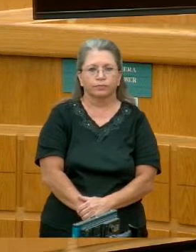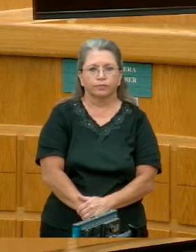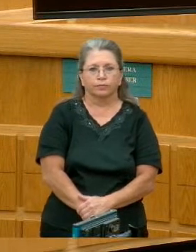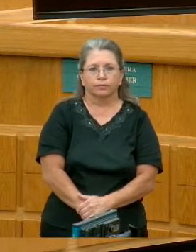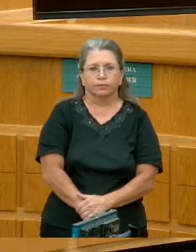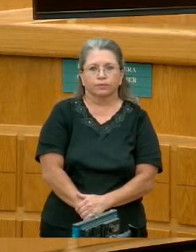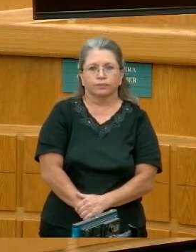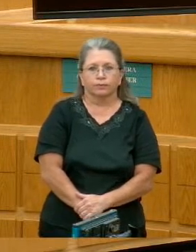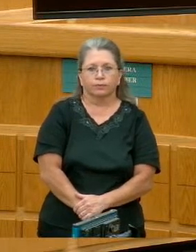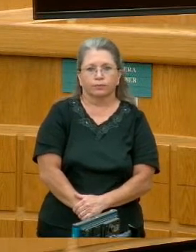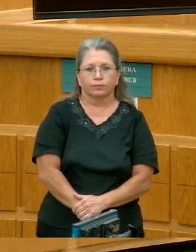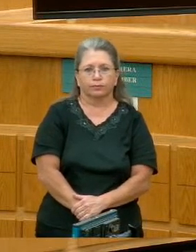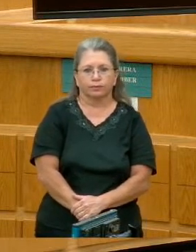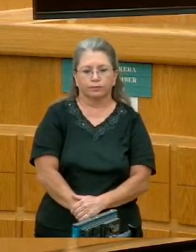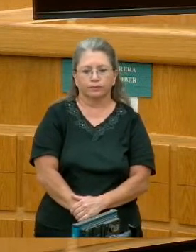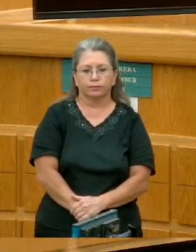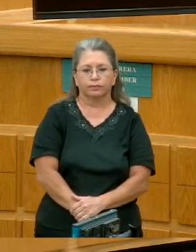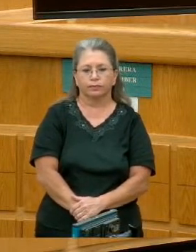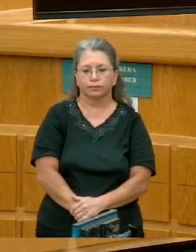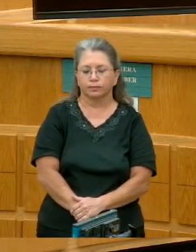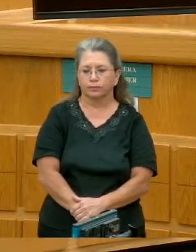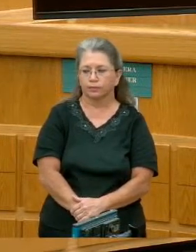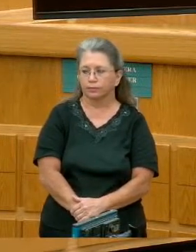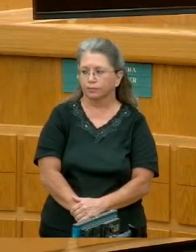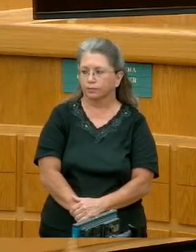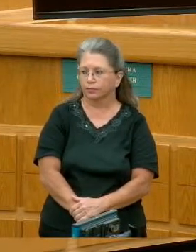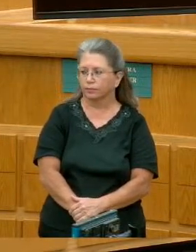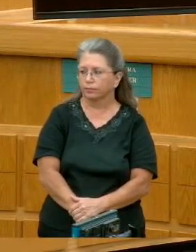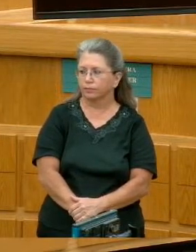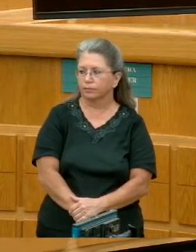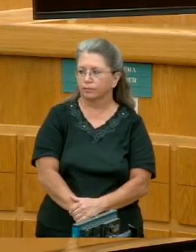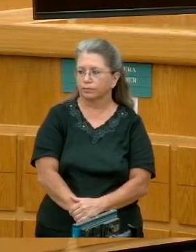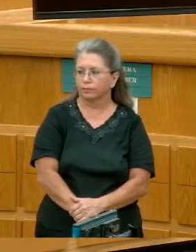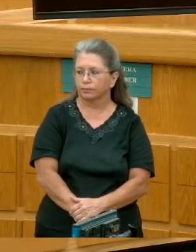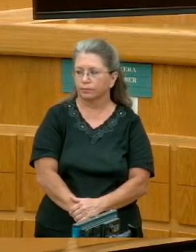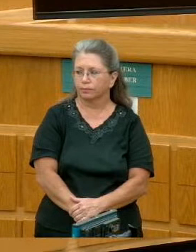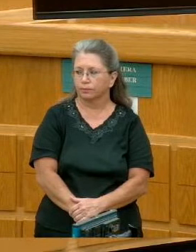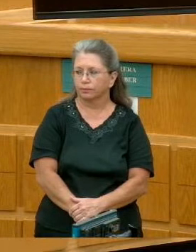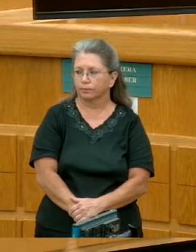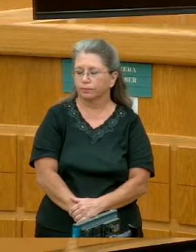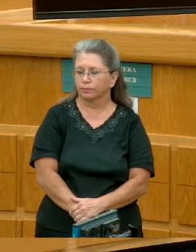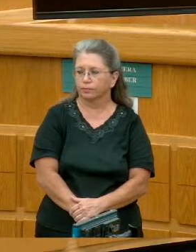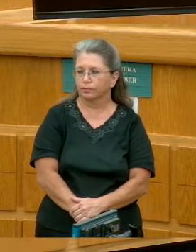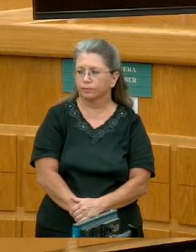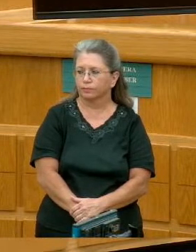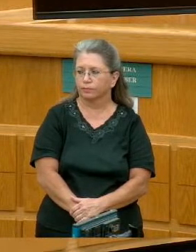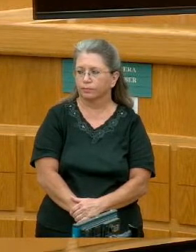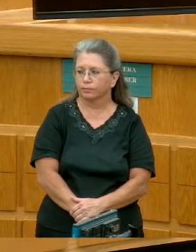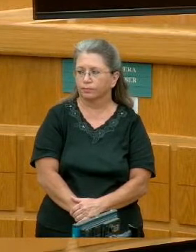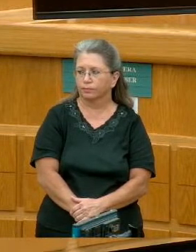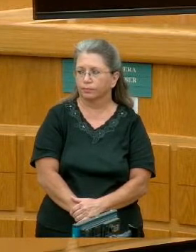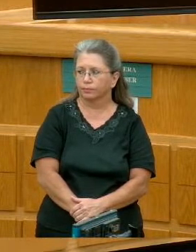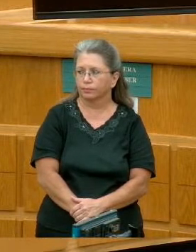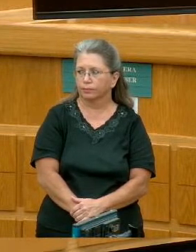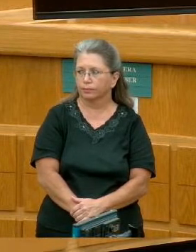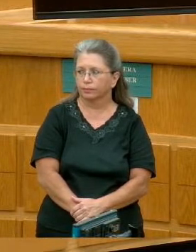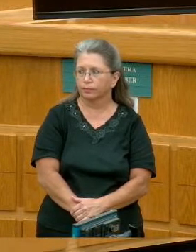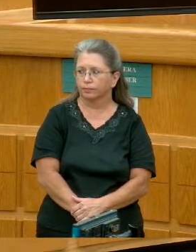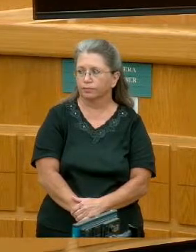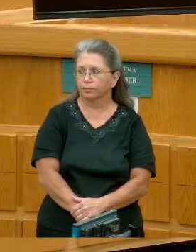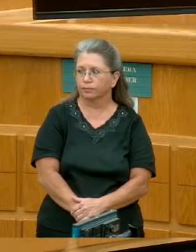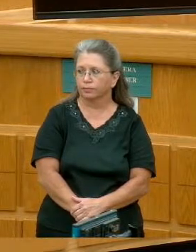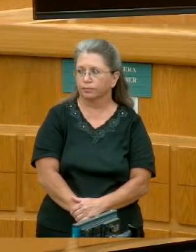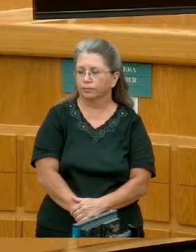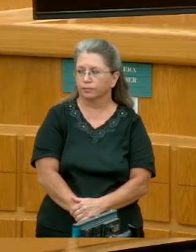casos positivos es de 353. A la fecha se reportan 58 fallecimientos. El día de hoy tuvimos una junta